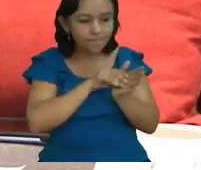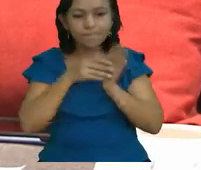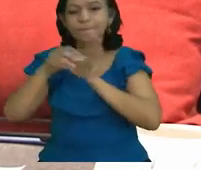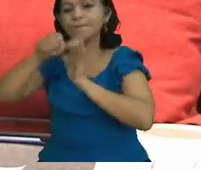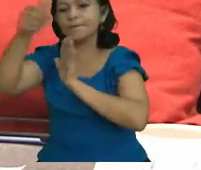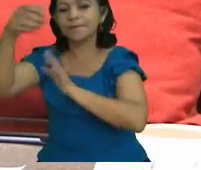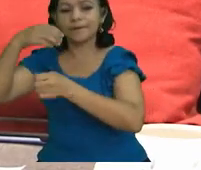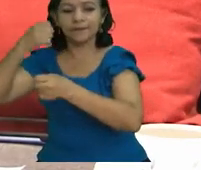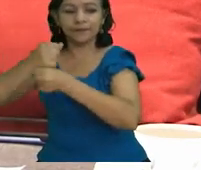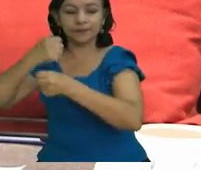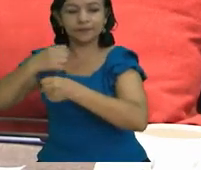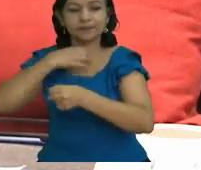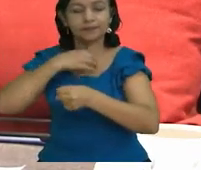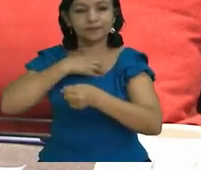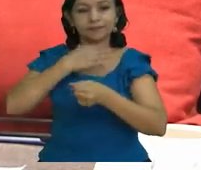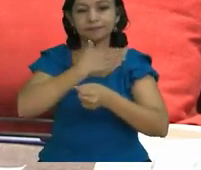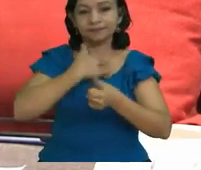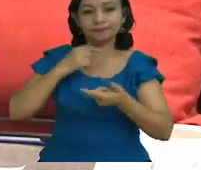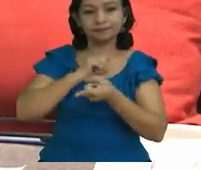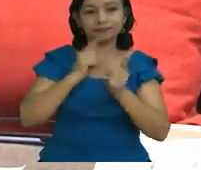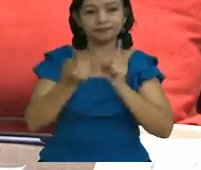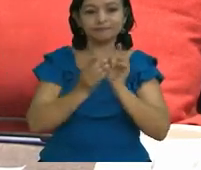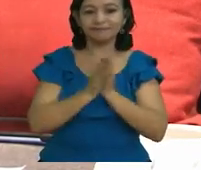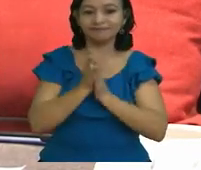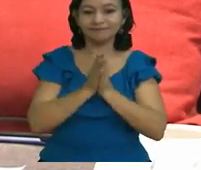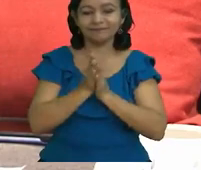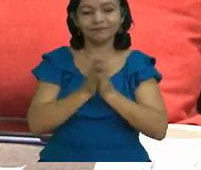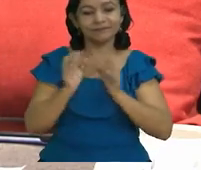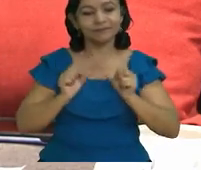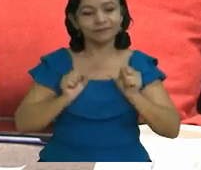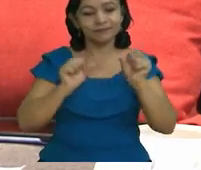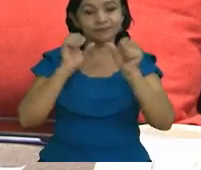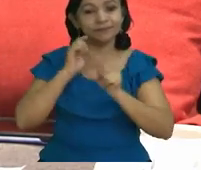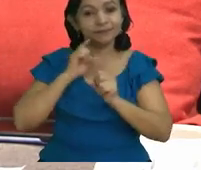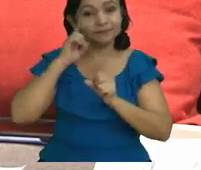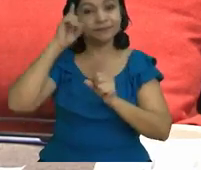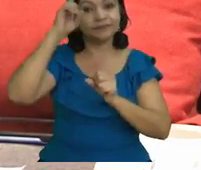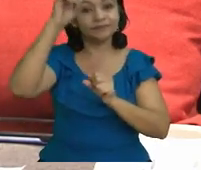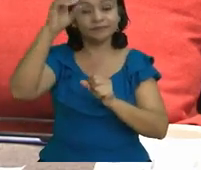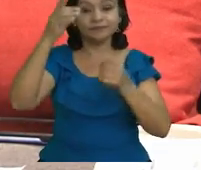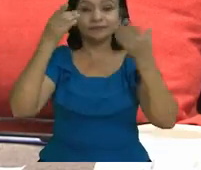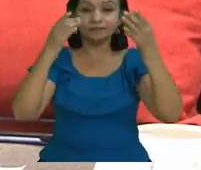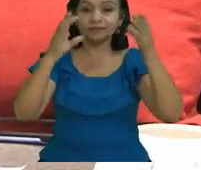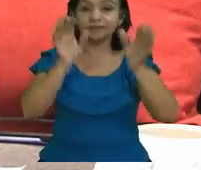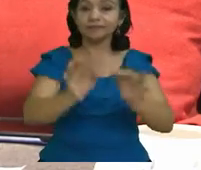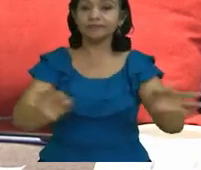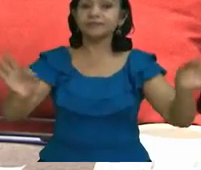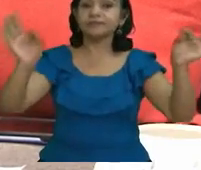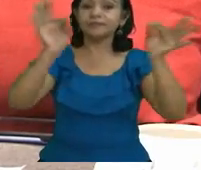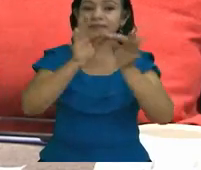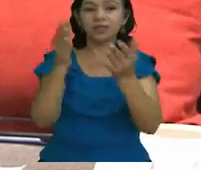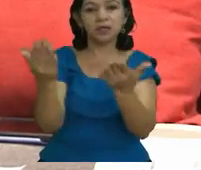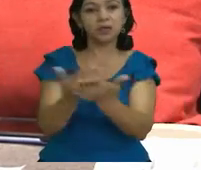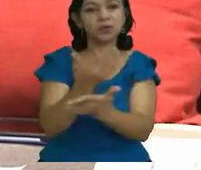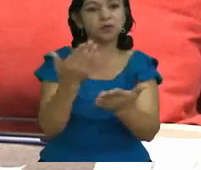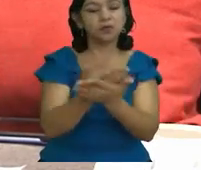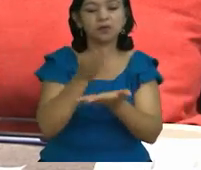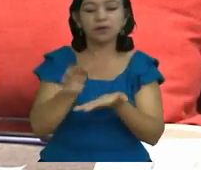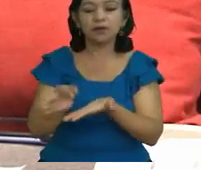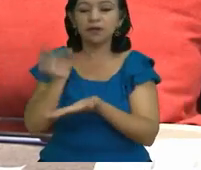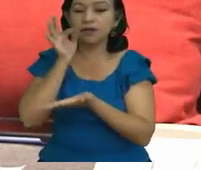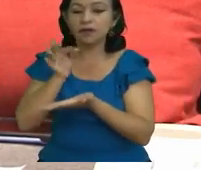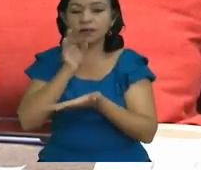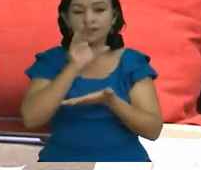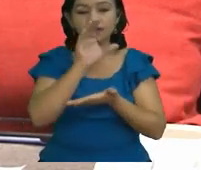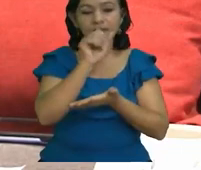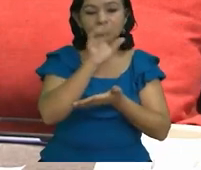adoptamos, intercambiamos, mejoramos, nos motivamos y seguimos creciendo. Entonces, en rubros importantes y nuevos rubros, café, cacao,